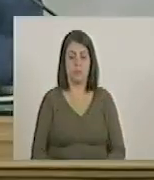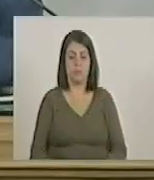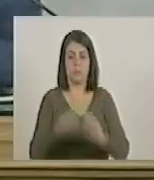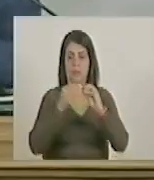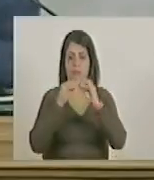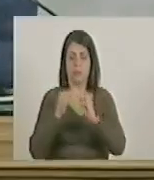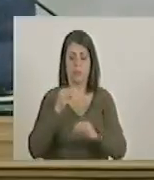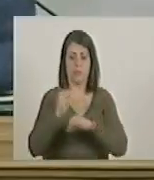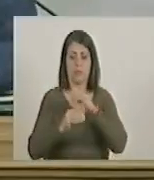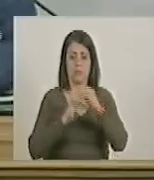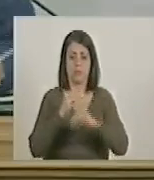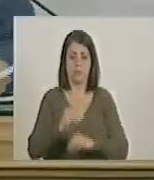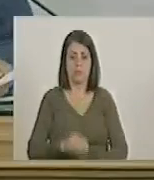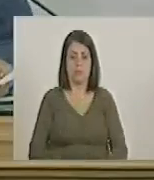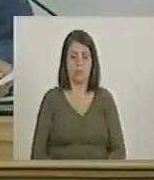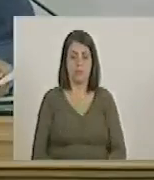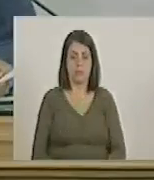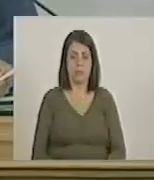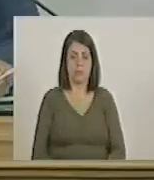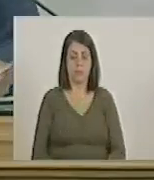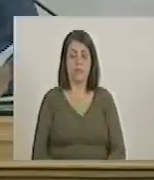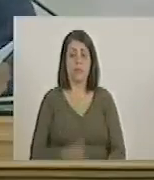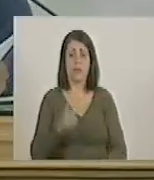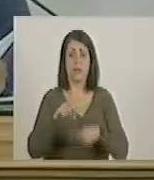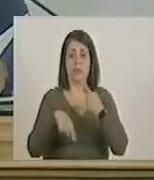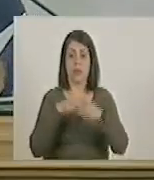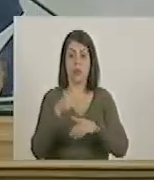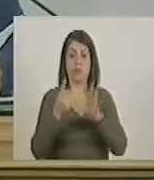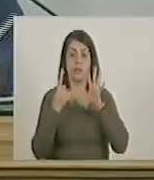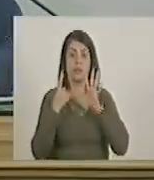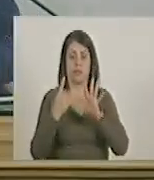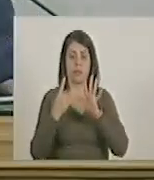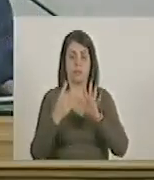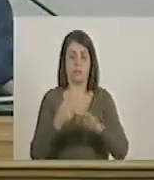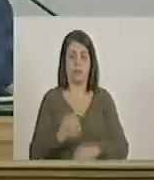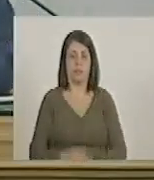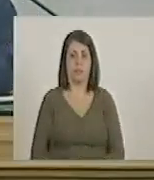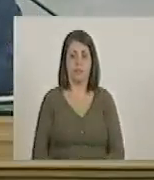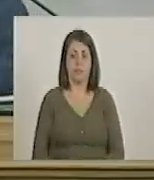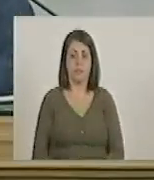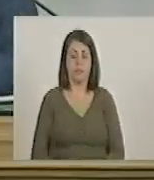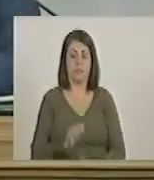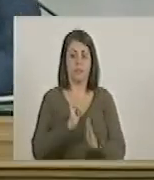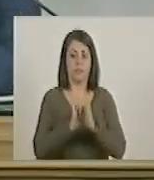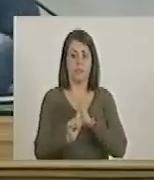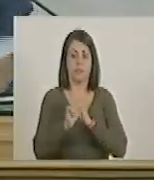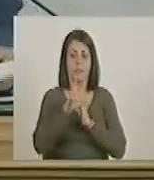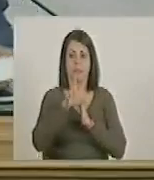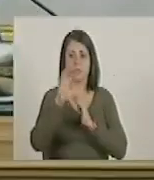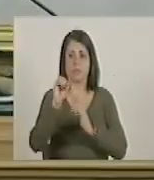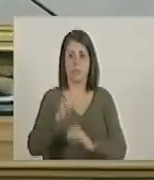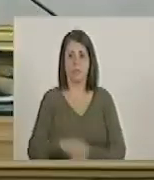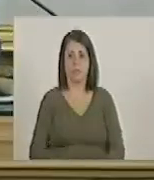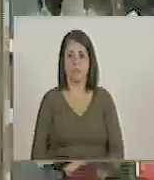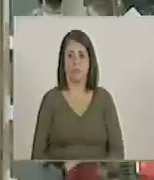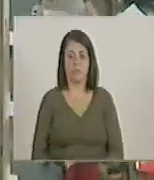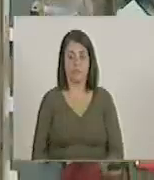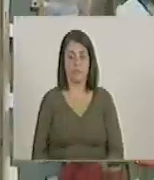corrección, realizada y luego el numeral 6 del artículo 30.